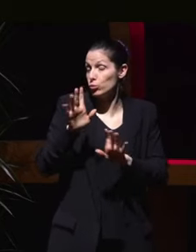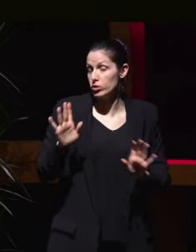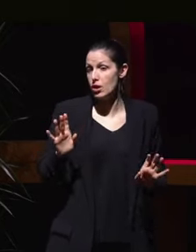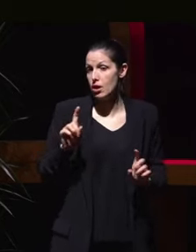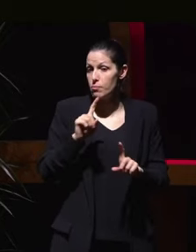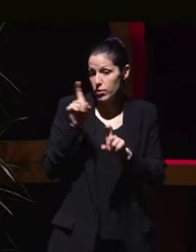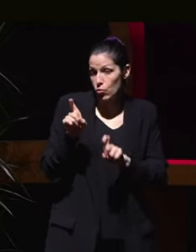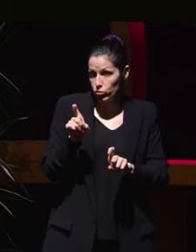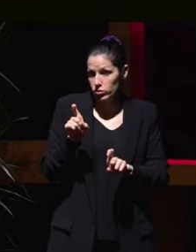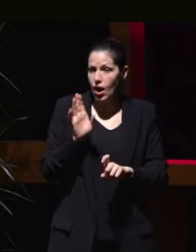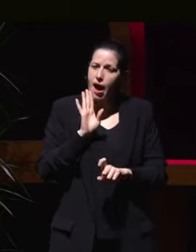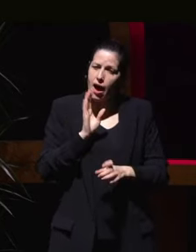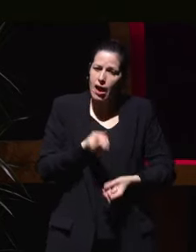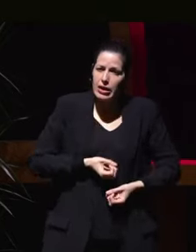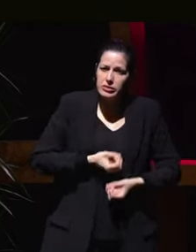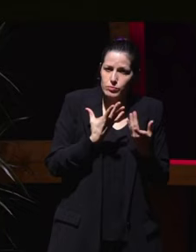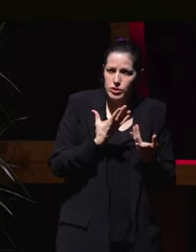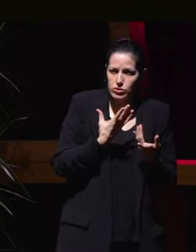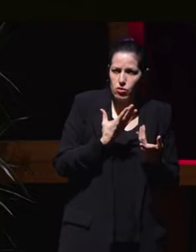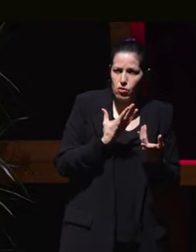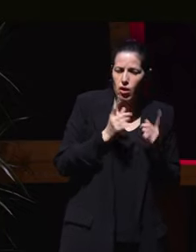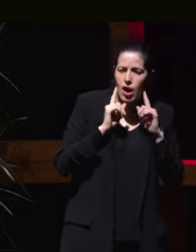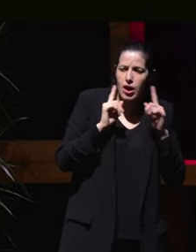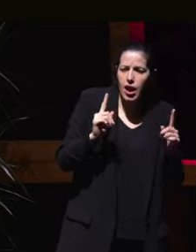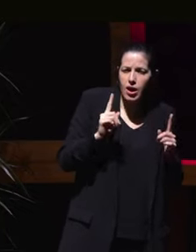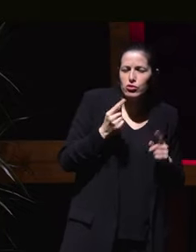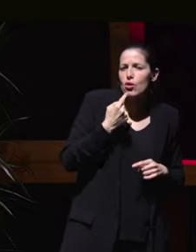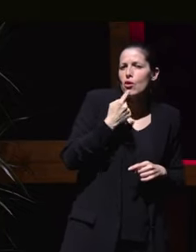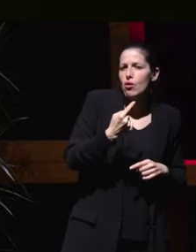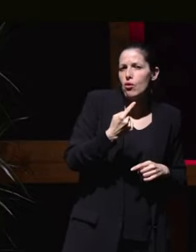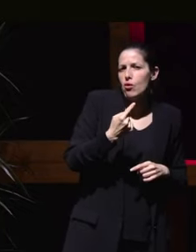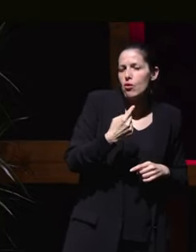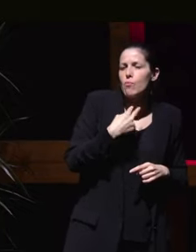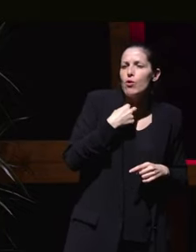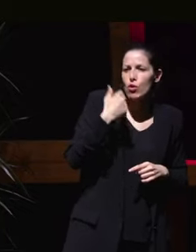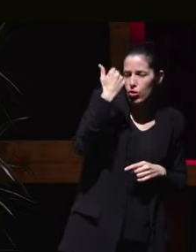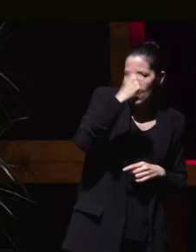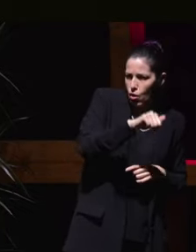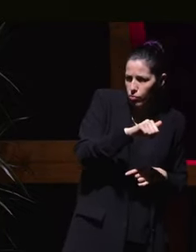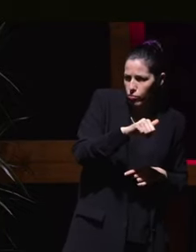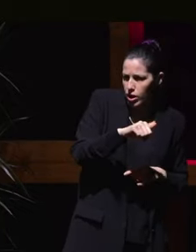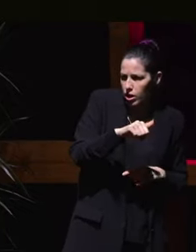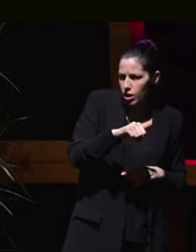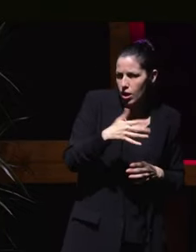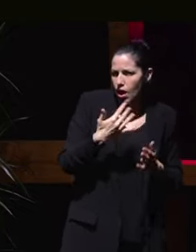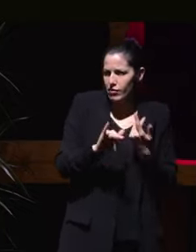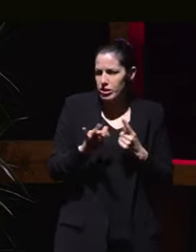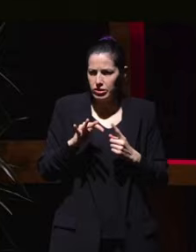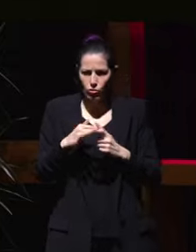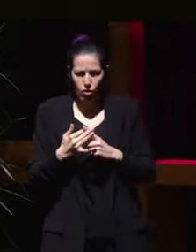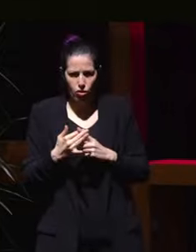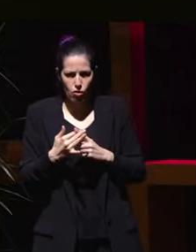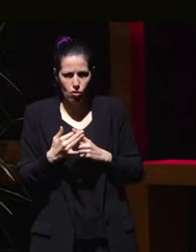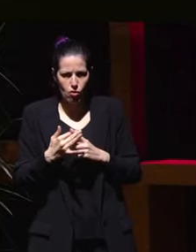esa expresión a dixera un home tería a mesma repercusión que tivo que o dixera eu. Porque eu sentime un pouco,